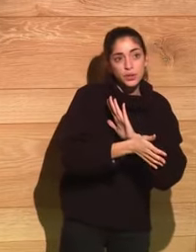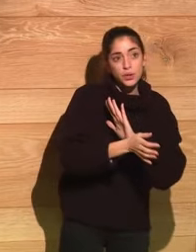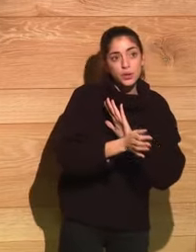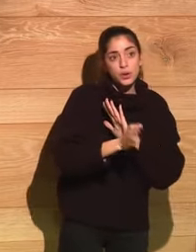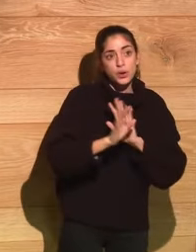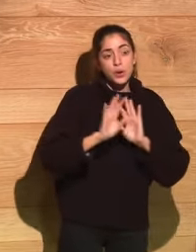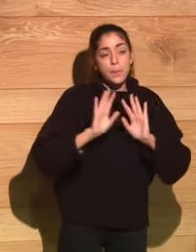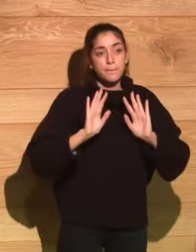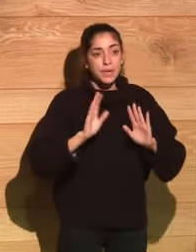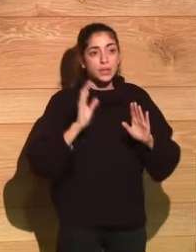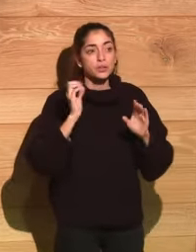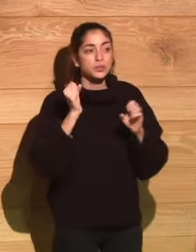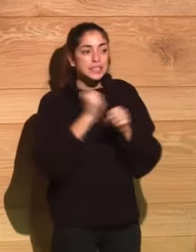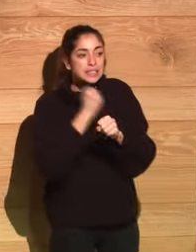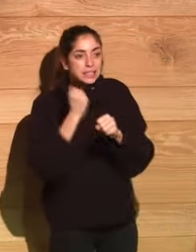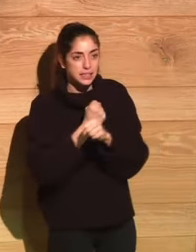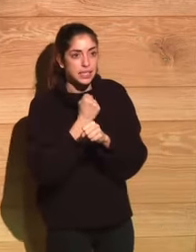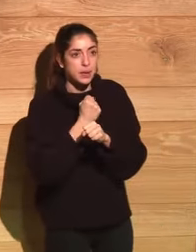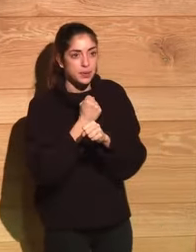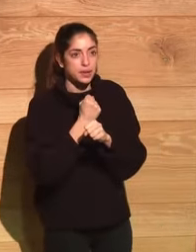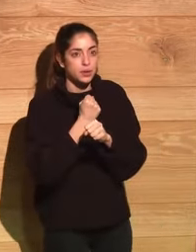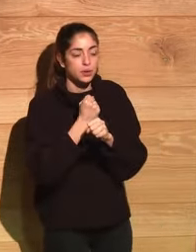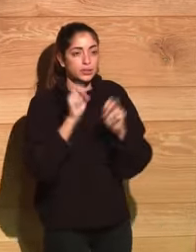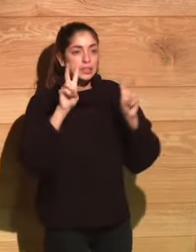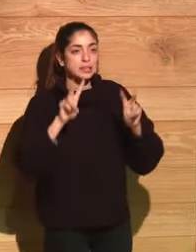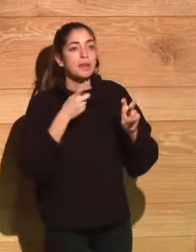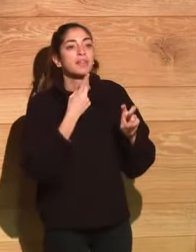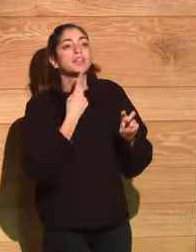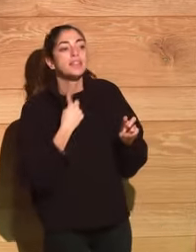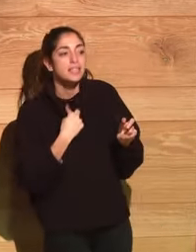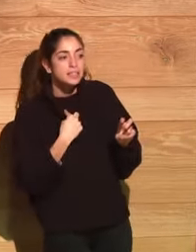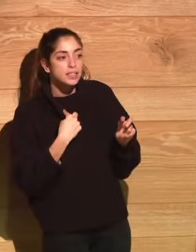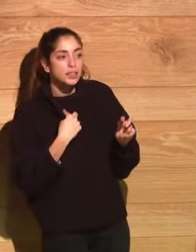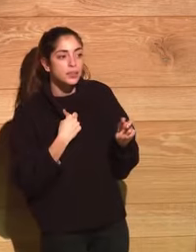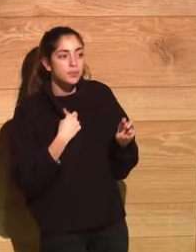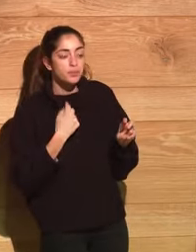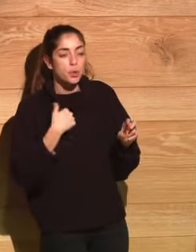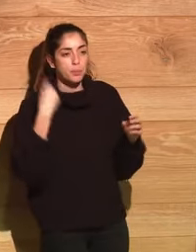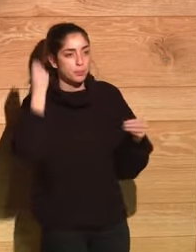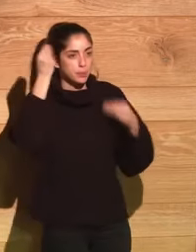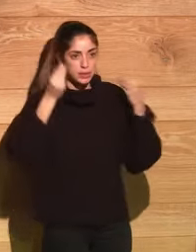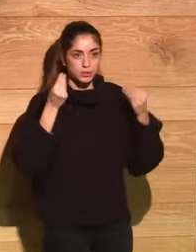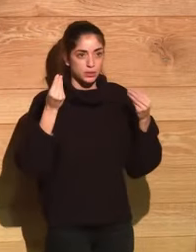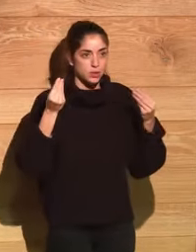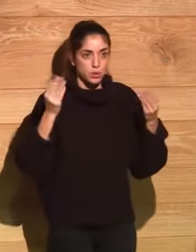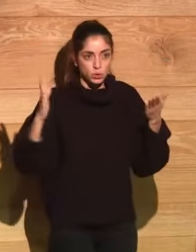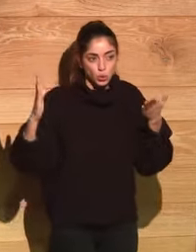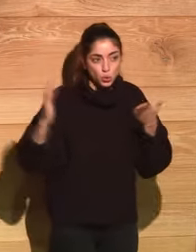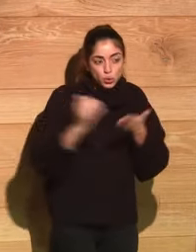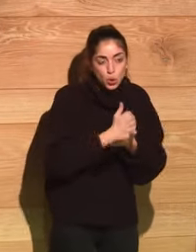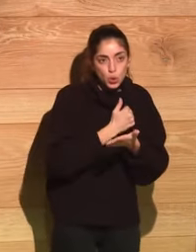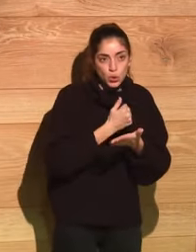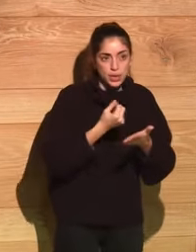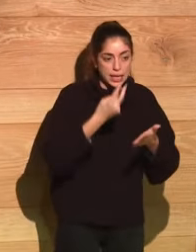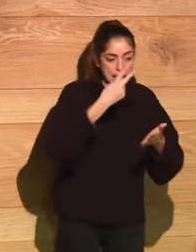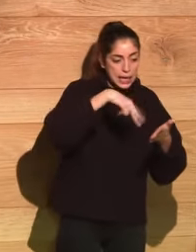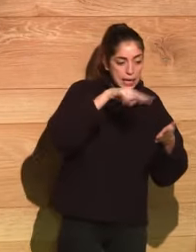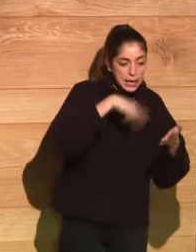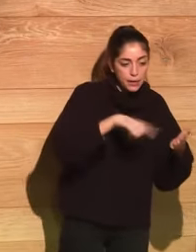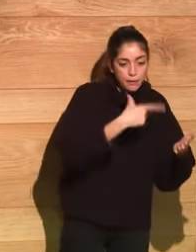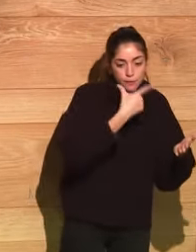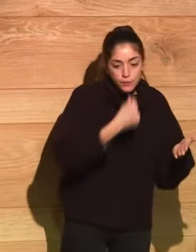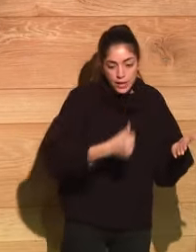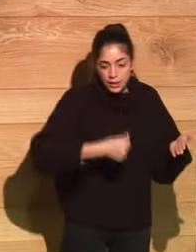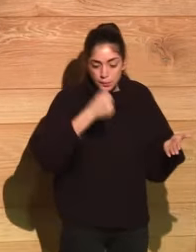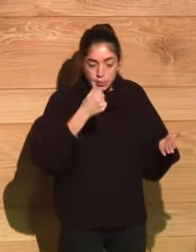Y el, sobre ese, sobre el deseo es está en todas partes, ¿no? Está en una lectura fácil de